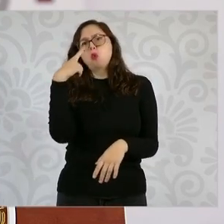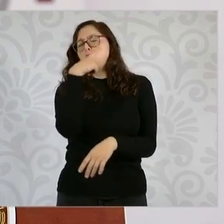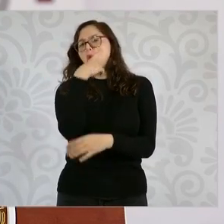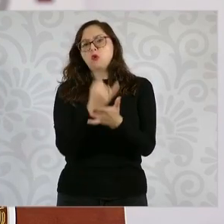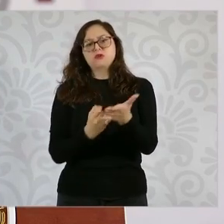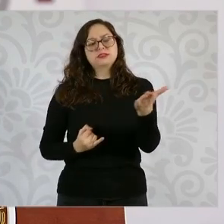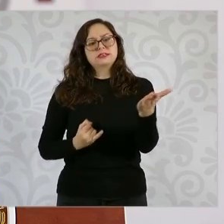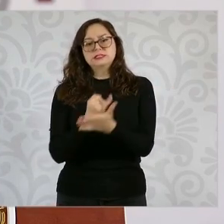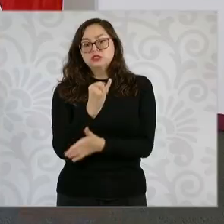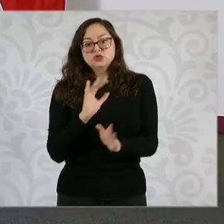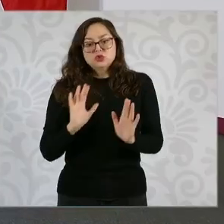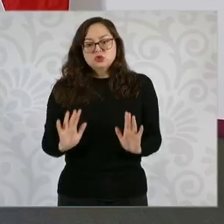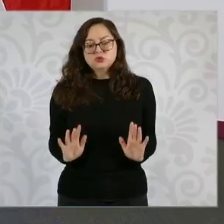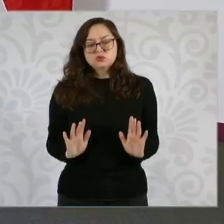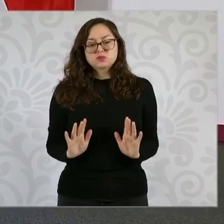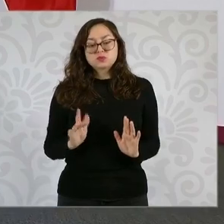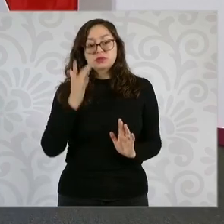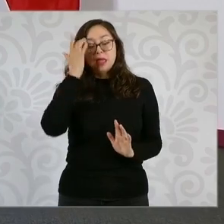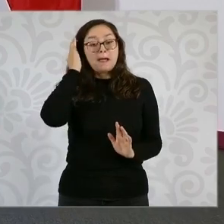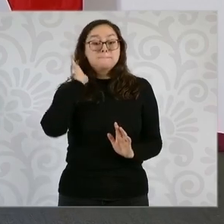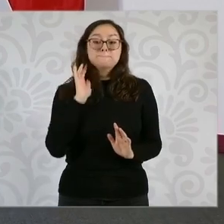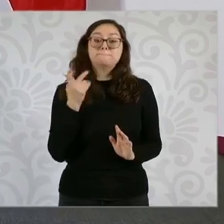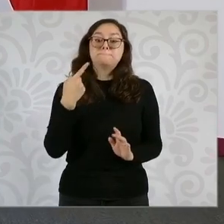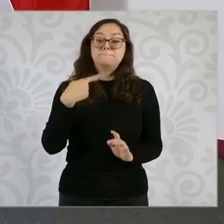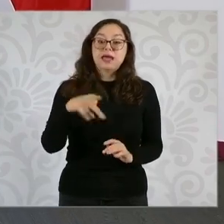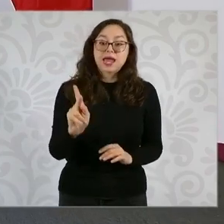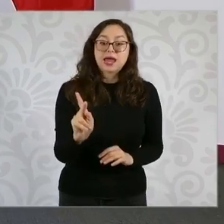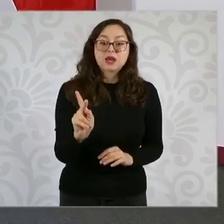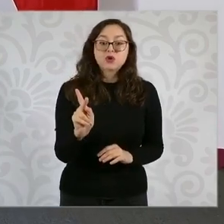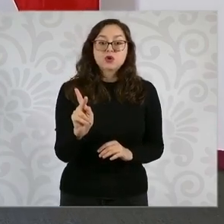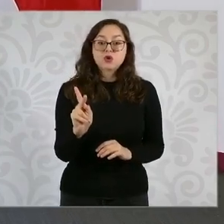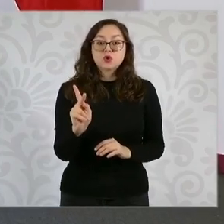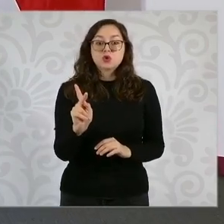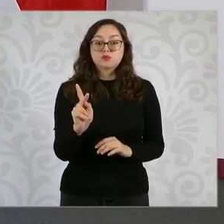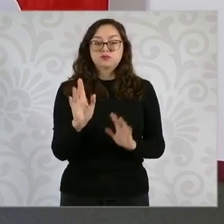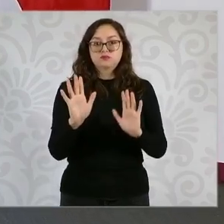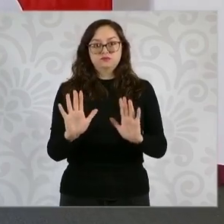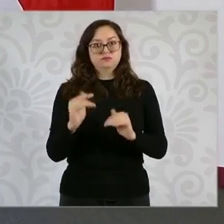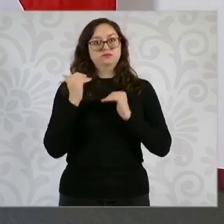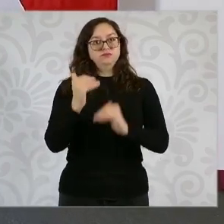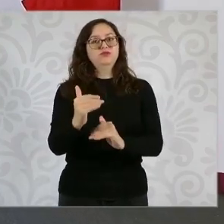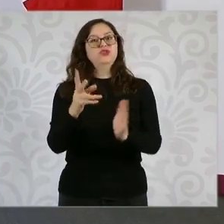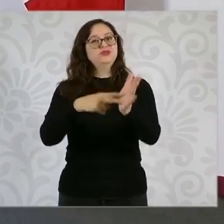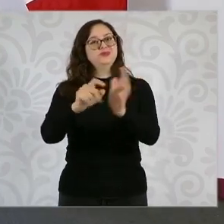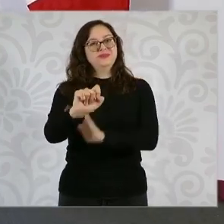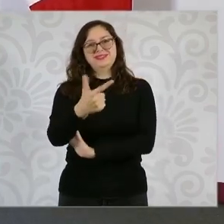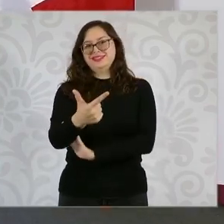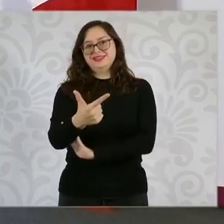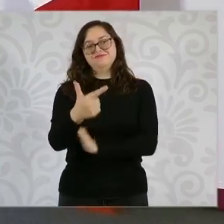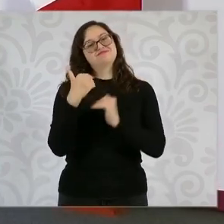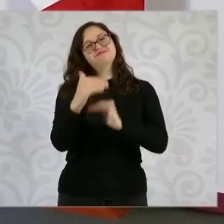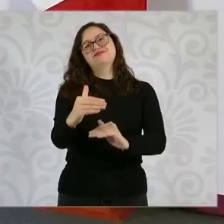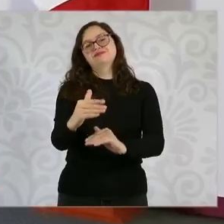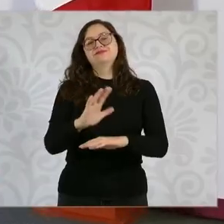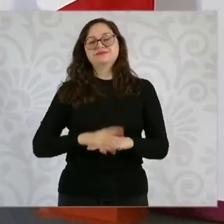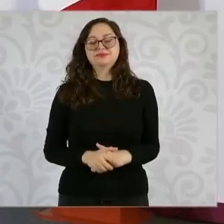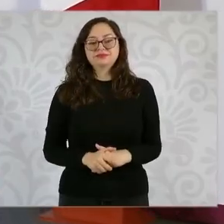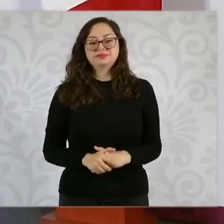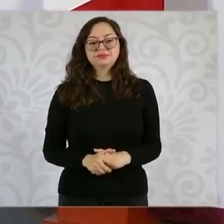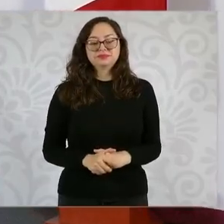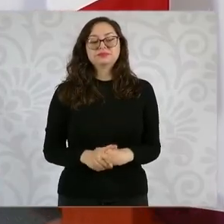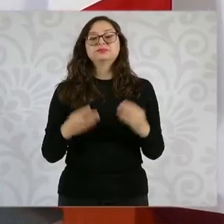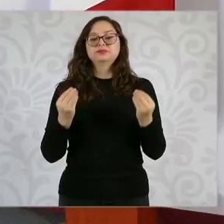los legislativos de los estados, pero no puede pasar del 2027. Muchas